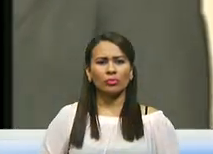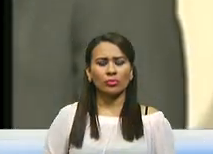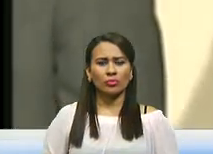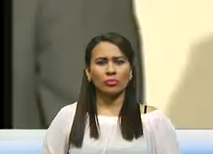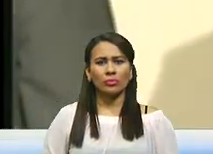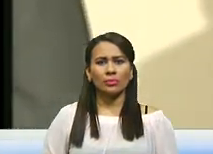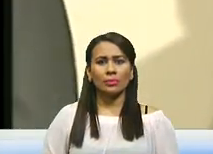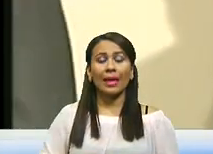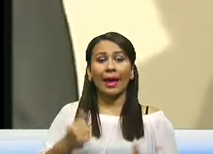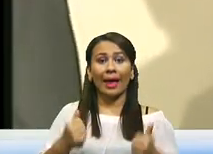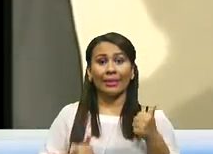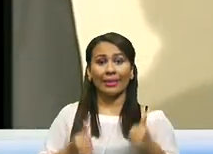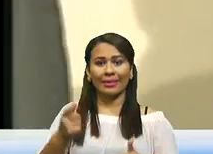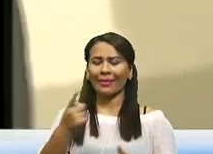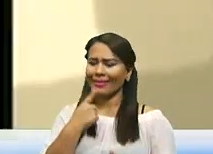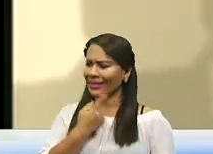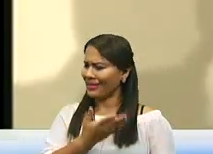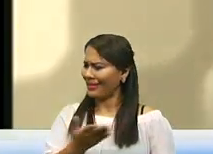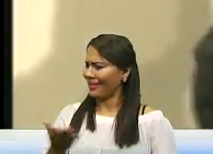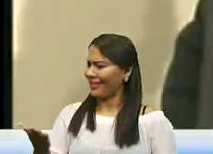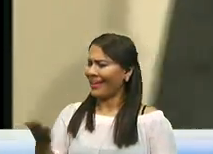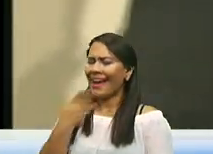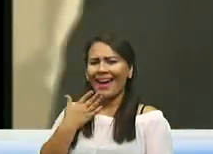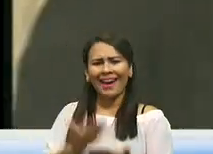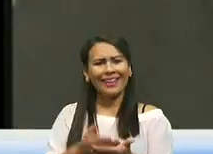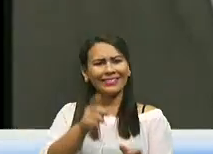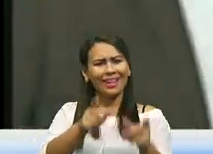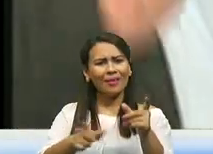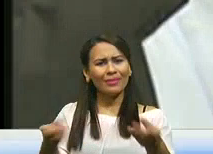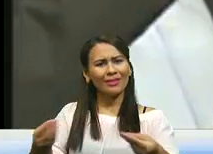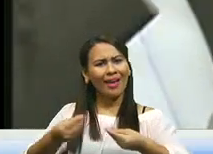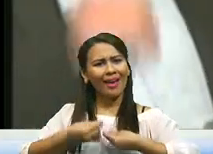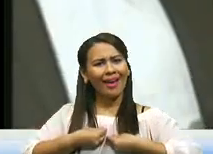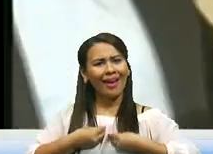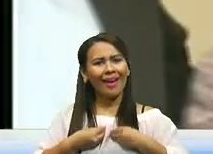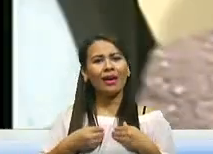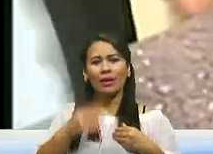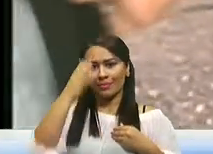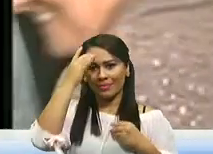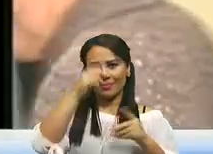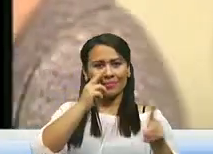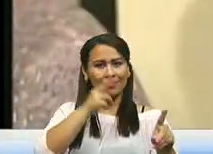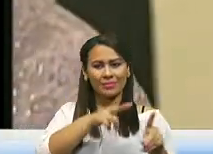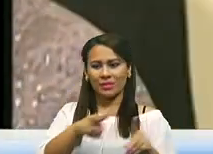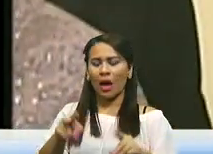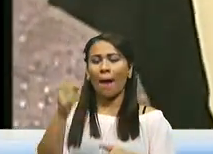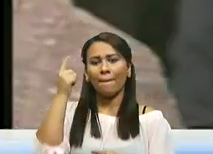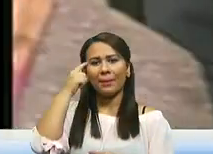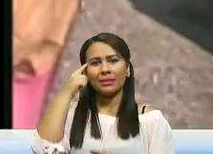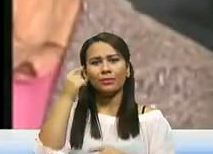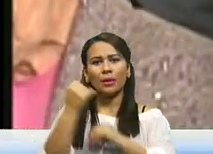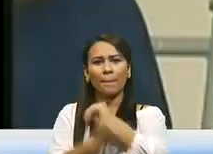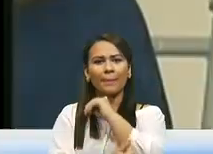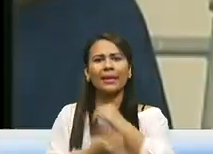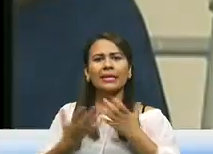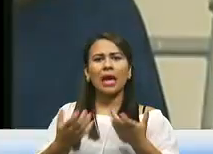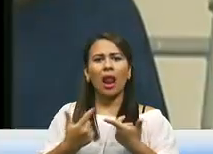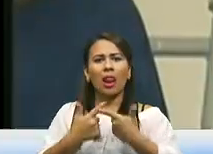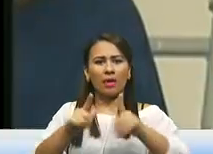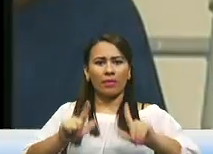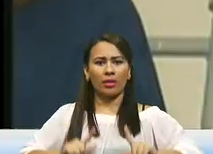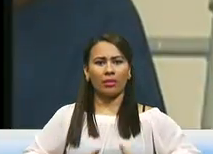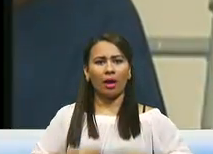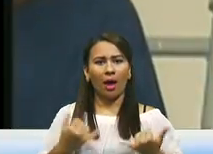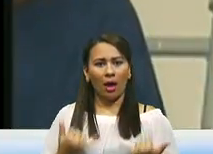El candidato agradeció el gesto de Cauce Democrático. Dijo que en ellos está representada la visión de un país que busca su libertad. Es la